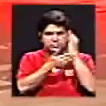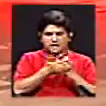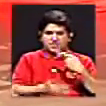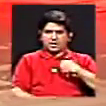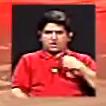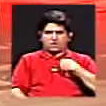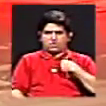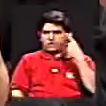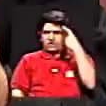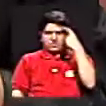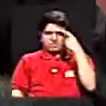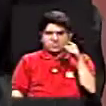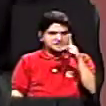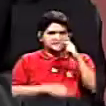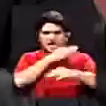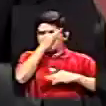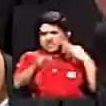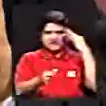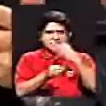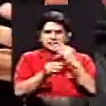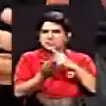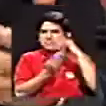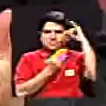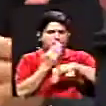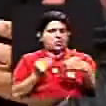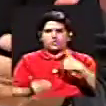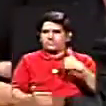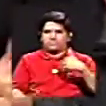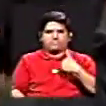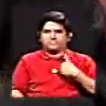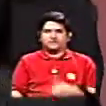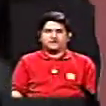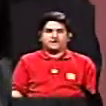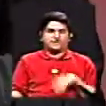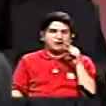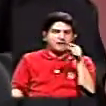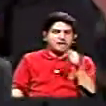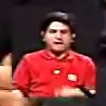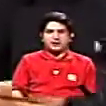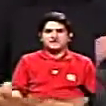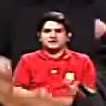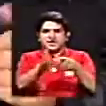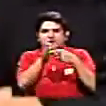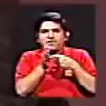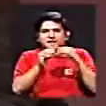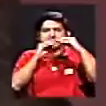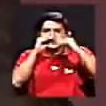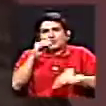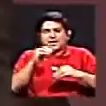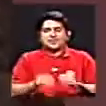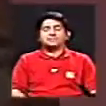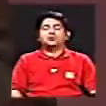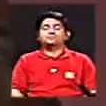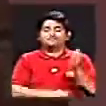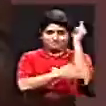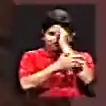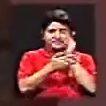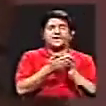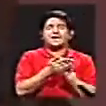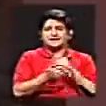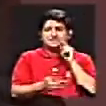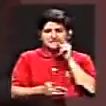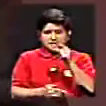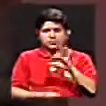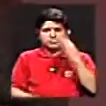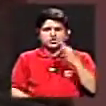imagina proyectos de esas envergaduras que no tengan ese requisito mínimo. Claro, y el diseño es entonces donde usted de